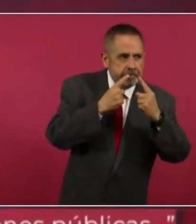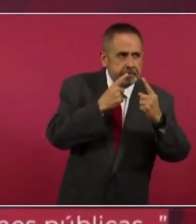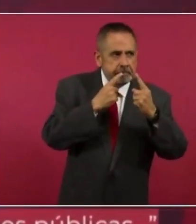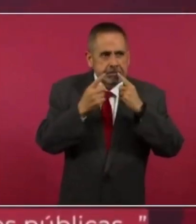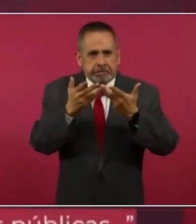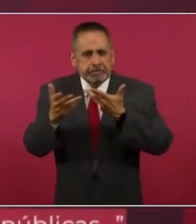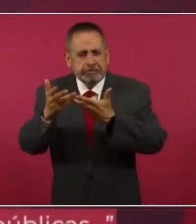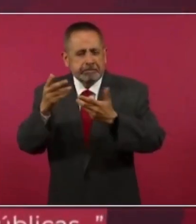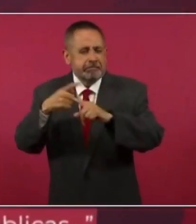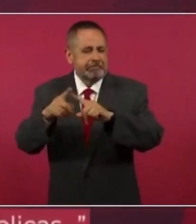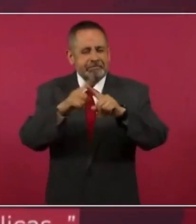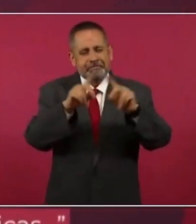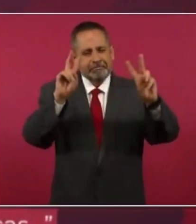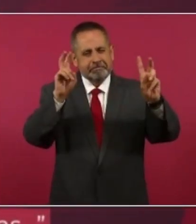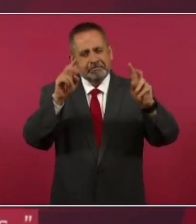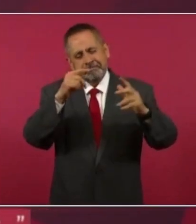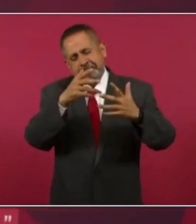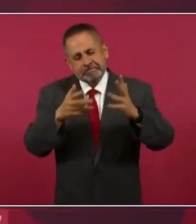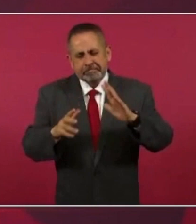como